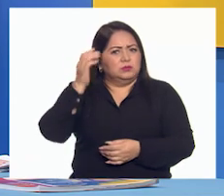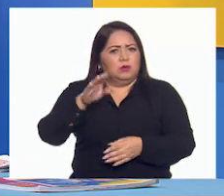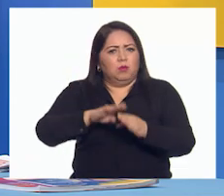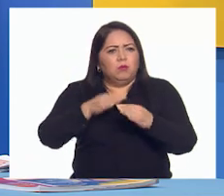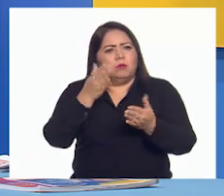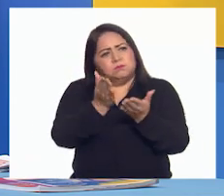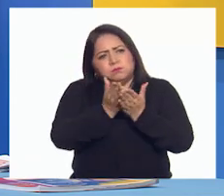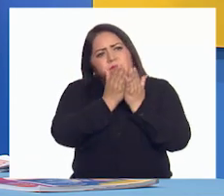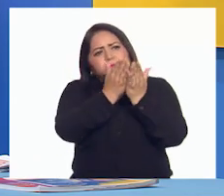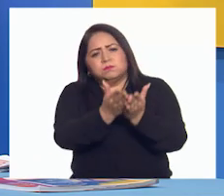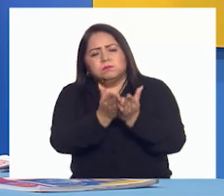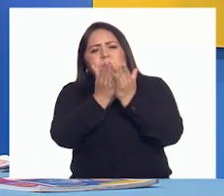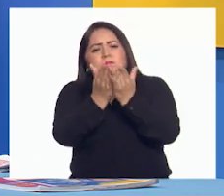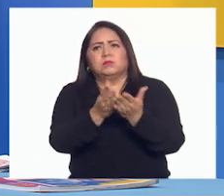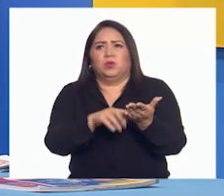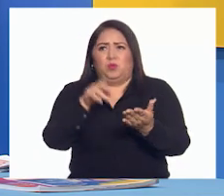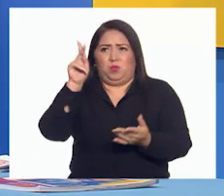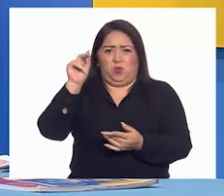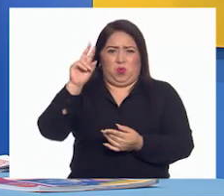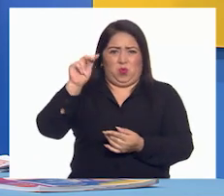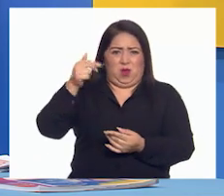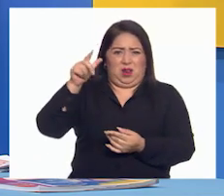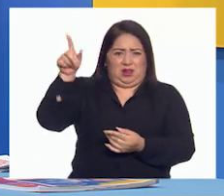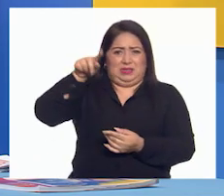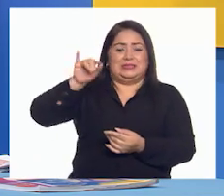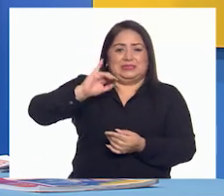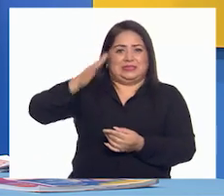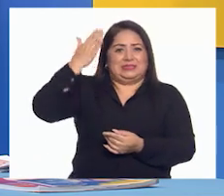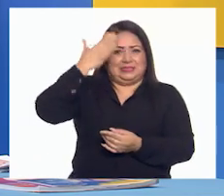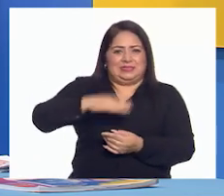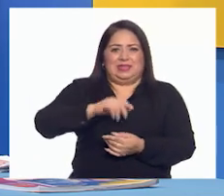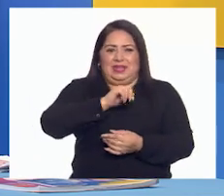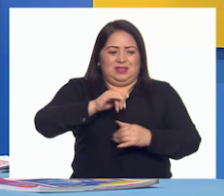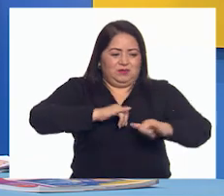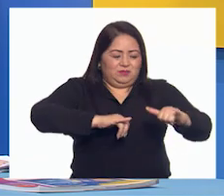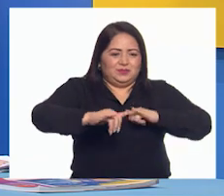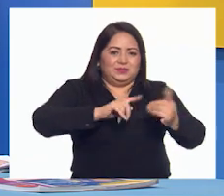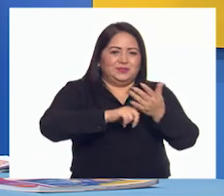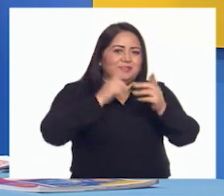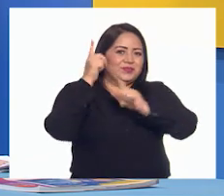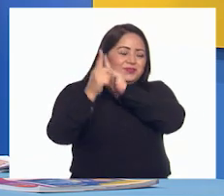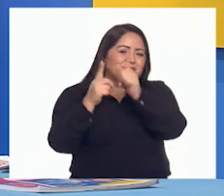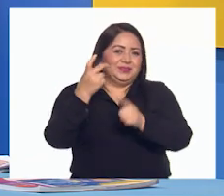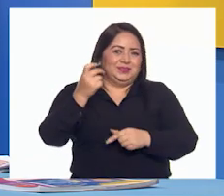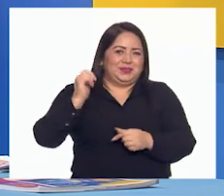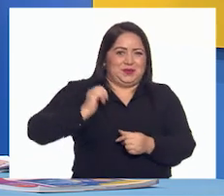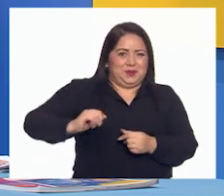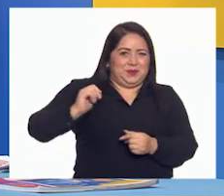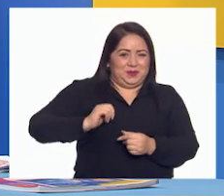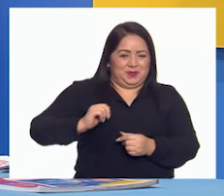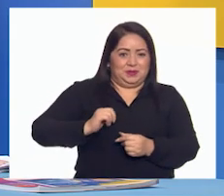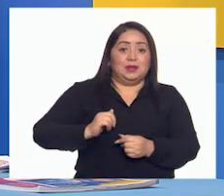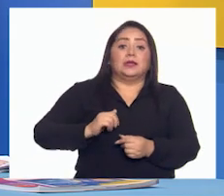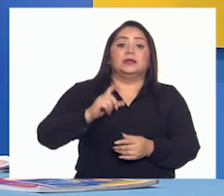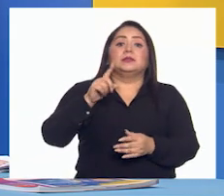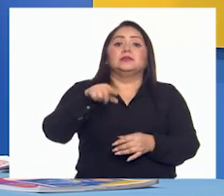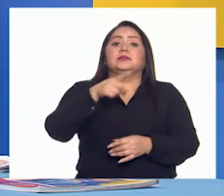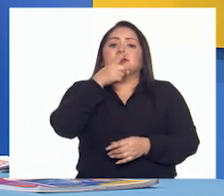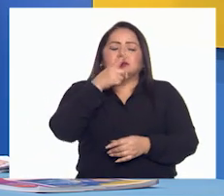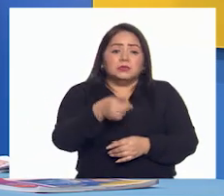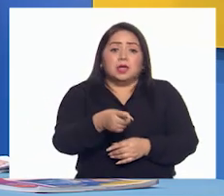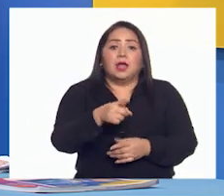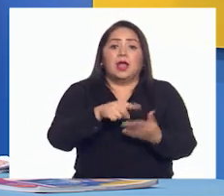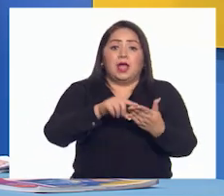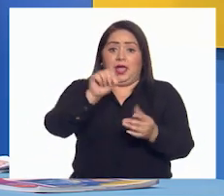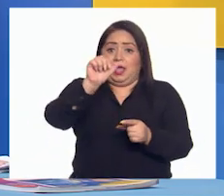avances en navegación de los portugueses y que conocía las teorías del geógrafo griego de la antigüedad Claudio Ptolomeo, las cuales afirmaban que